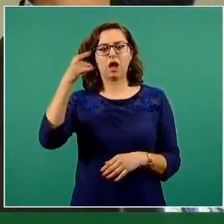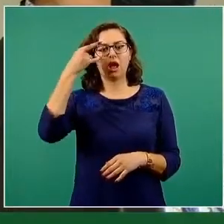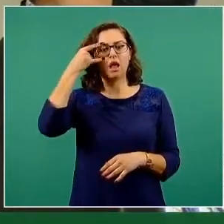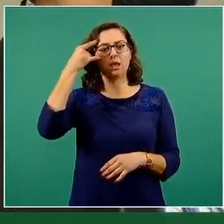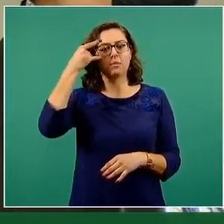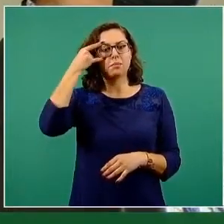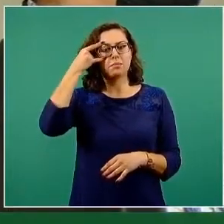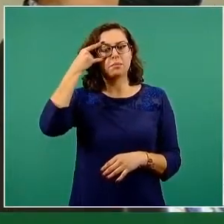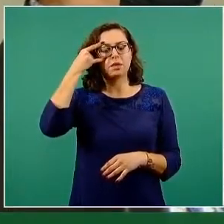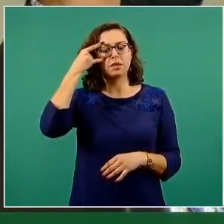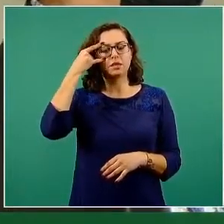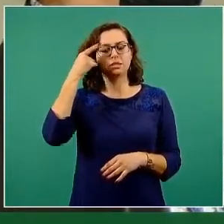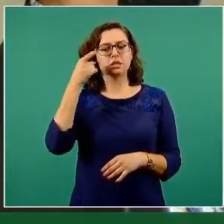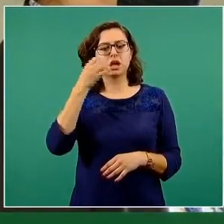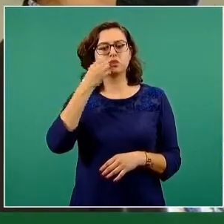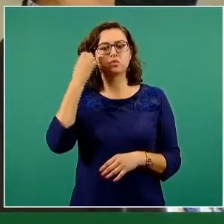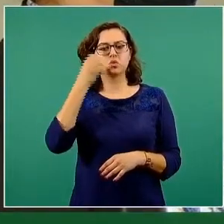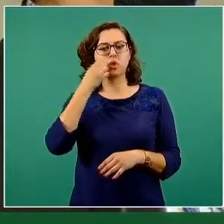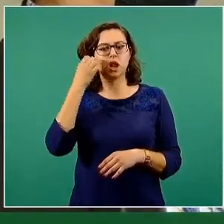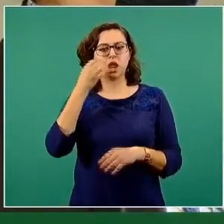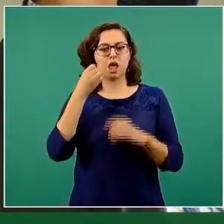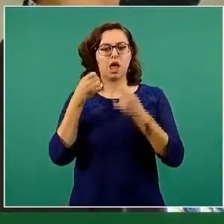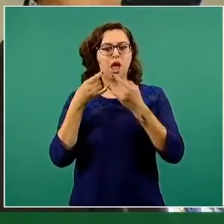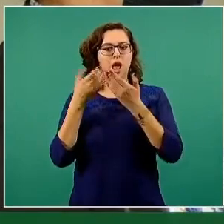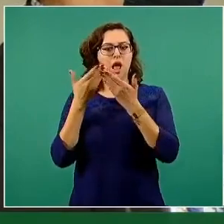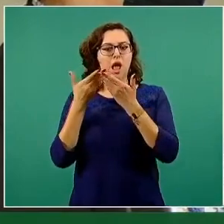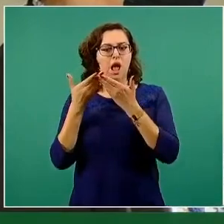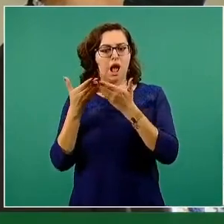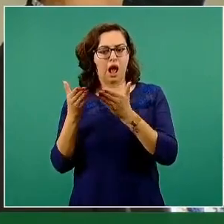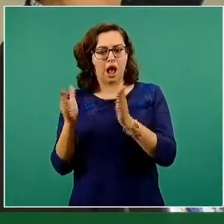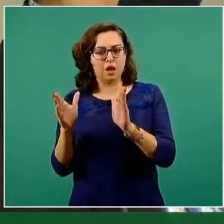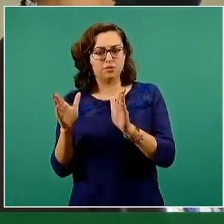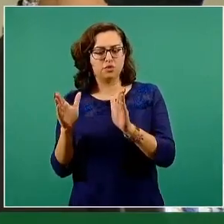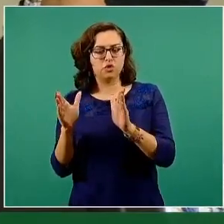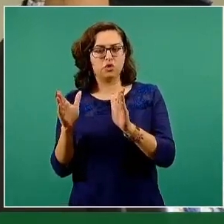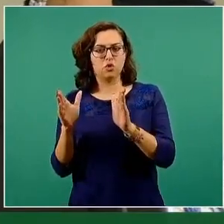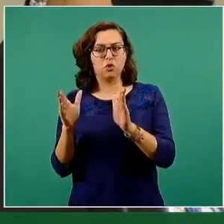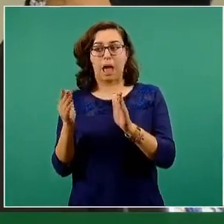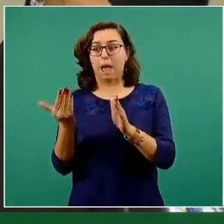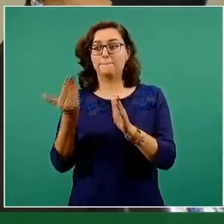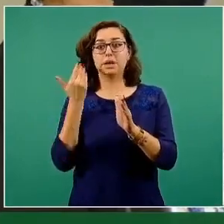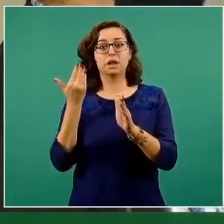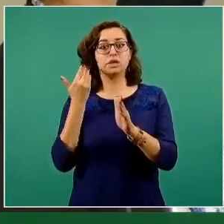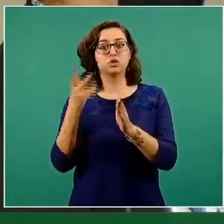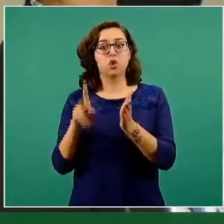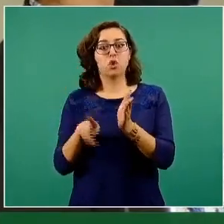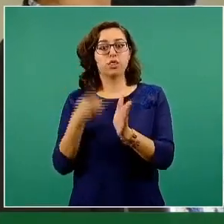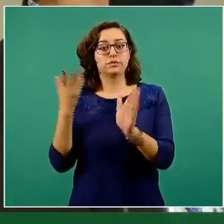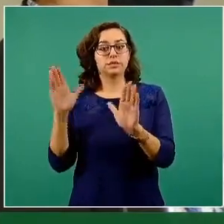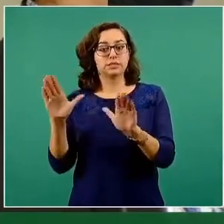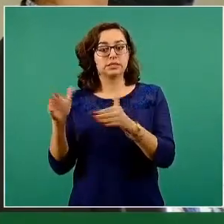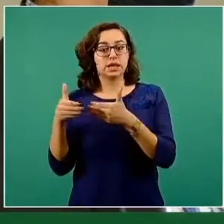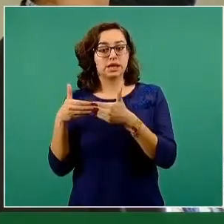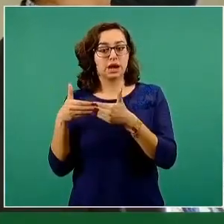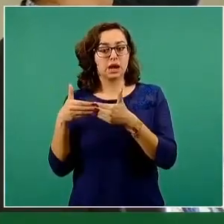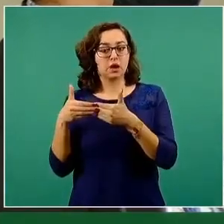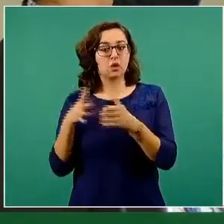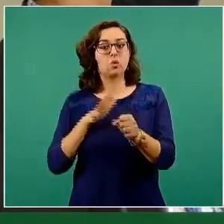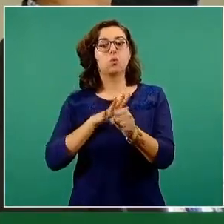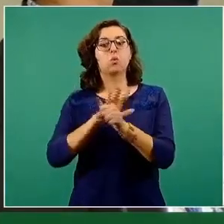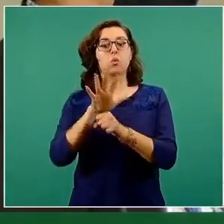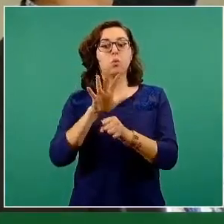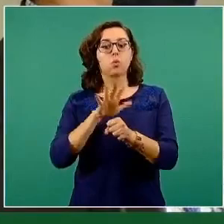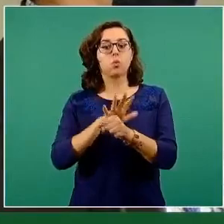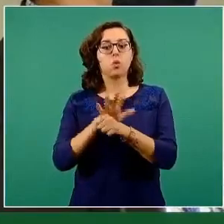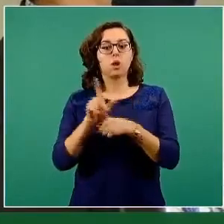de las escuelas que regresó a clase y hace una semana también cerró una de las escuelas. Tengo entendido que el principal problema es que los maestros no